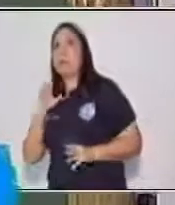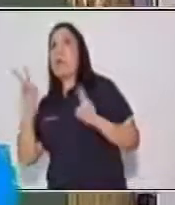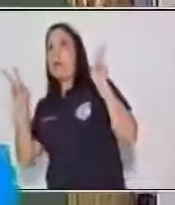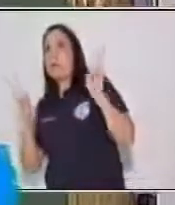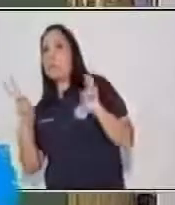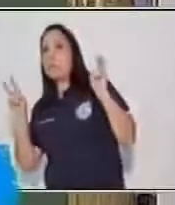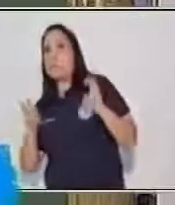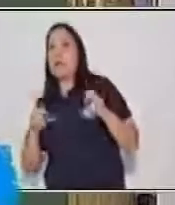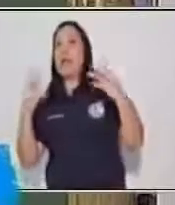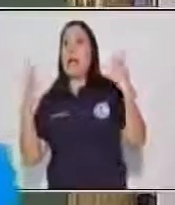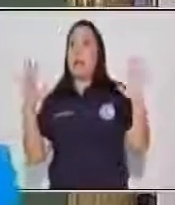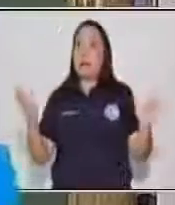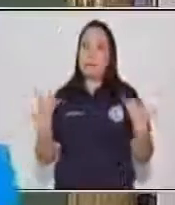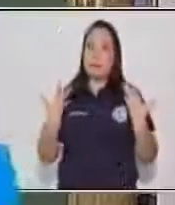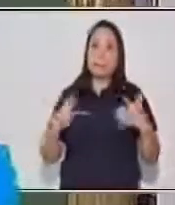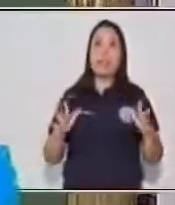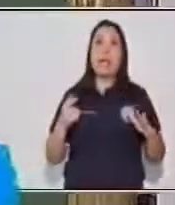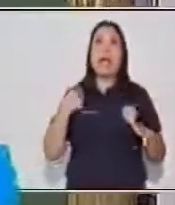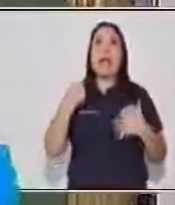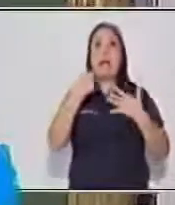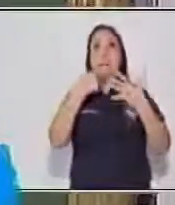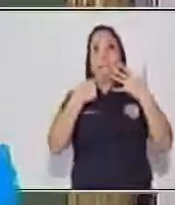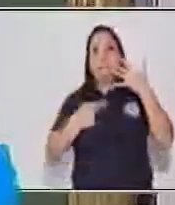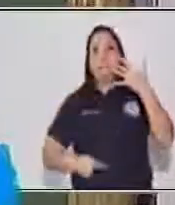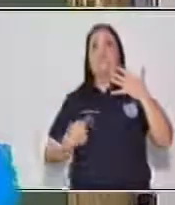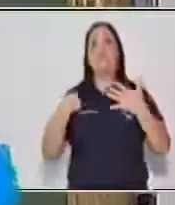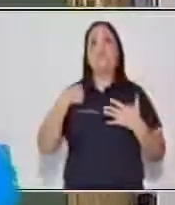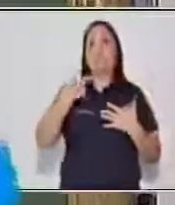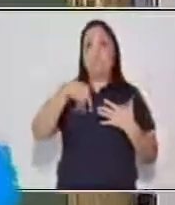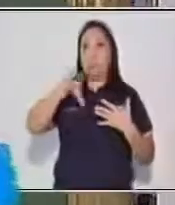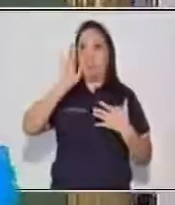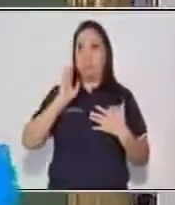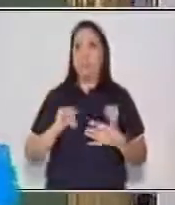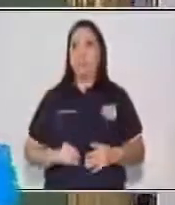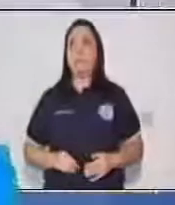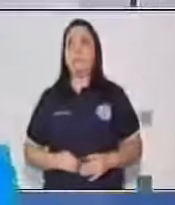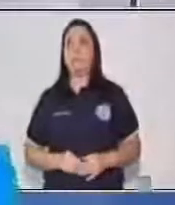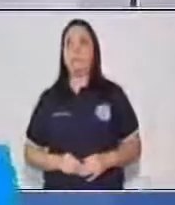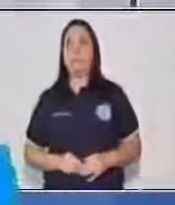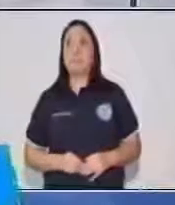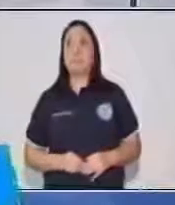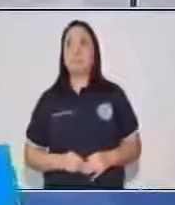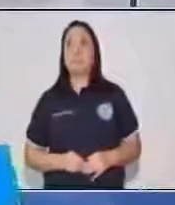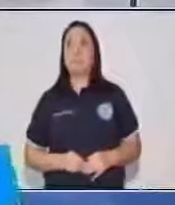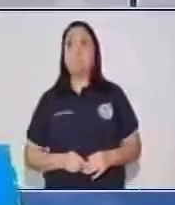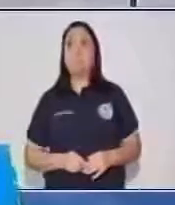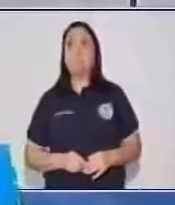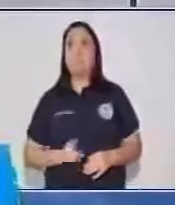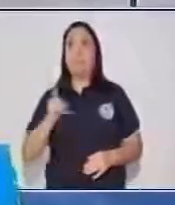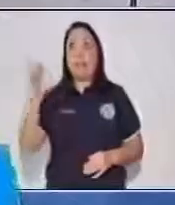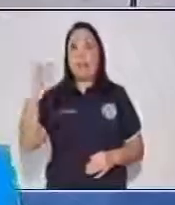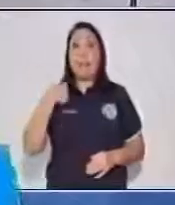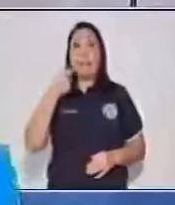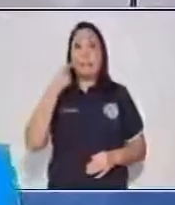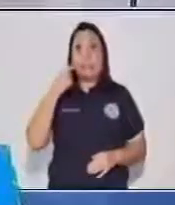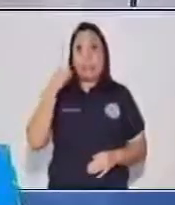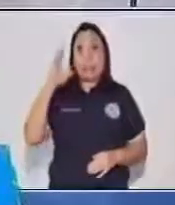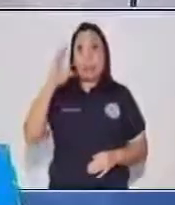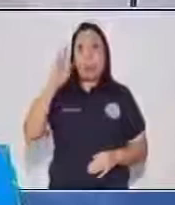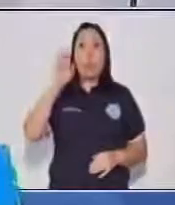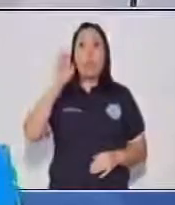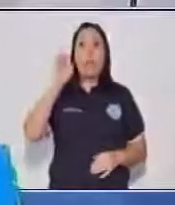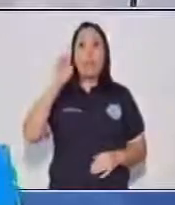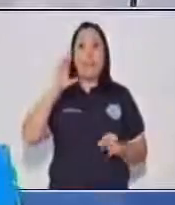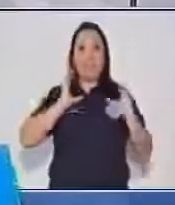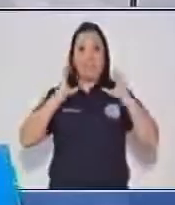el que ya das tus puntos de vista o lo que quieres dar a conocer. Y pues aquí es donde